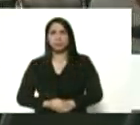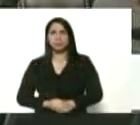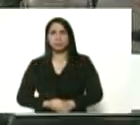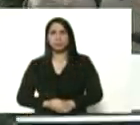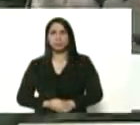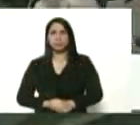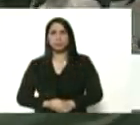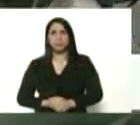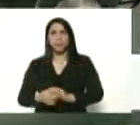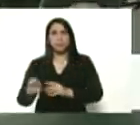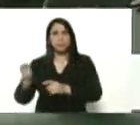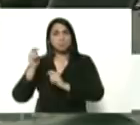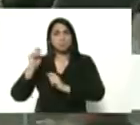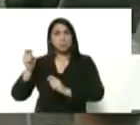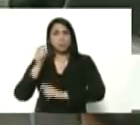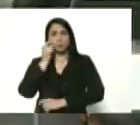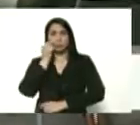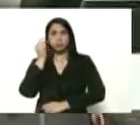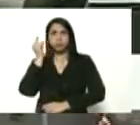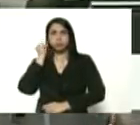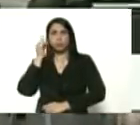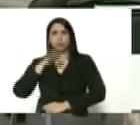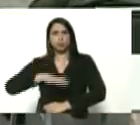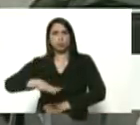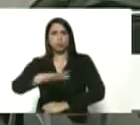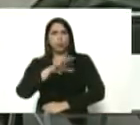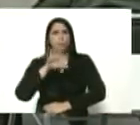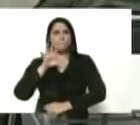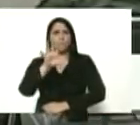Los pescadores y pescadoras de todo el país,